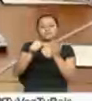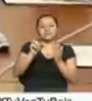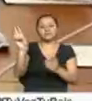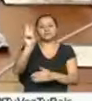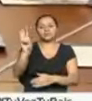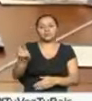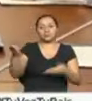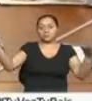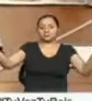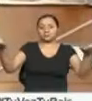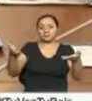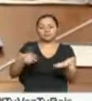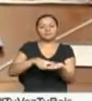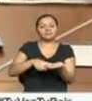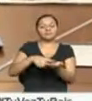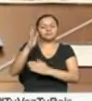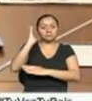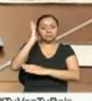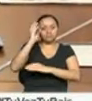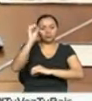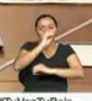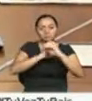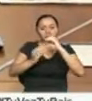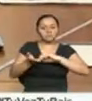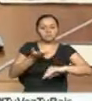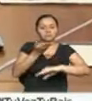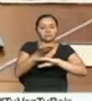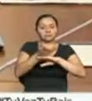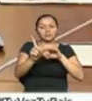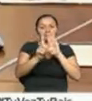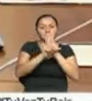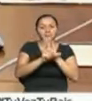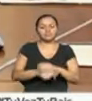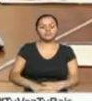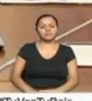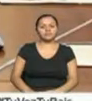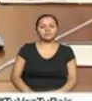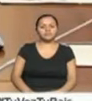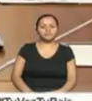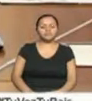Margarita Guevara, quien entregará varias observaciones a la norma.